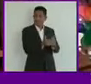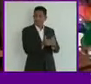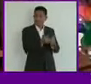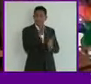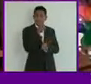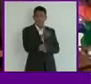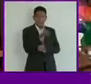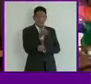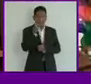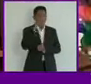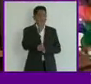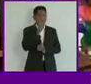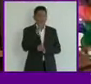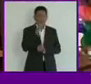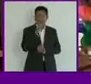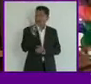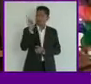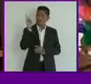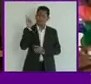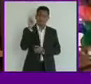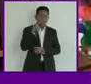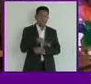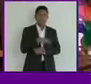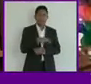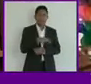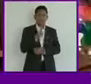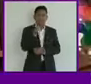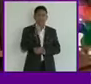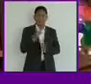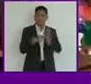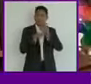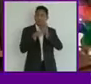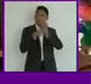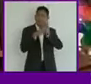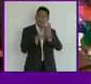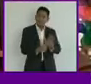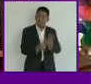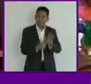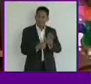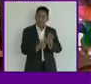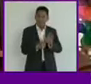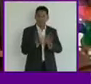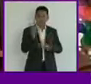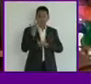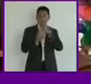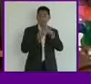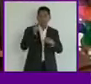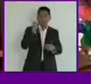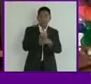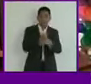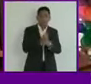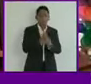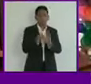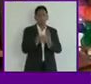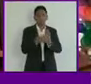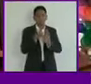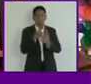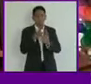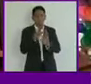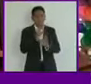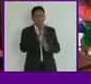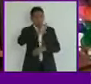un examen nos va a alcanzar el 5, ¿sí me explicó? Estudiar muy bien para un examen nos va a alcanzar el 10 para después hacer algo más que queramos y poder acceder a otro nivel